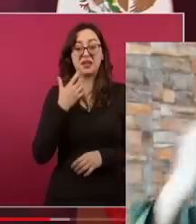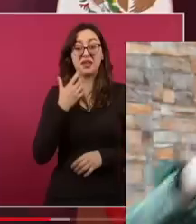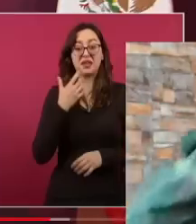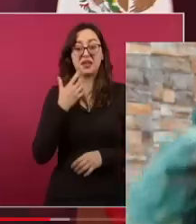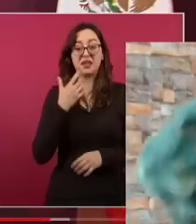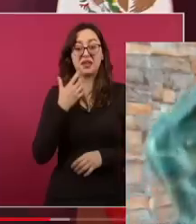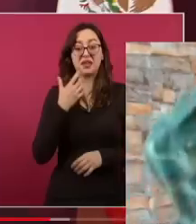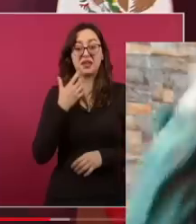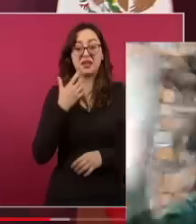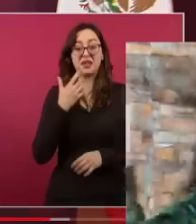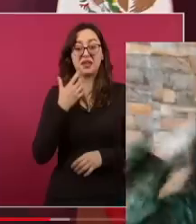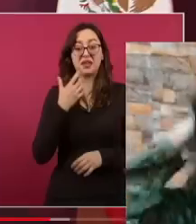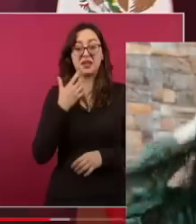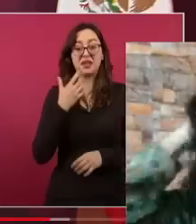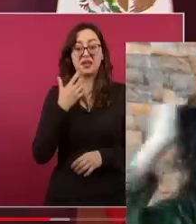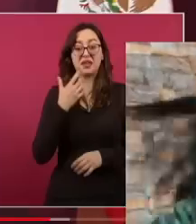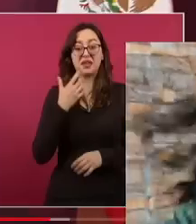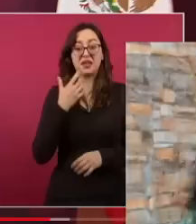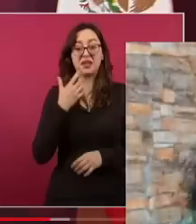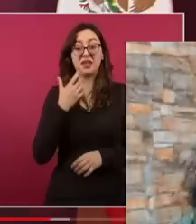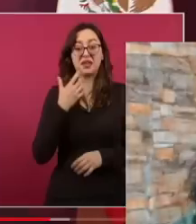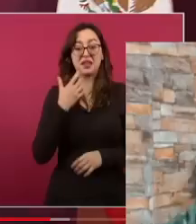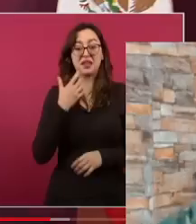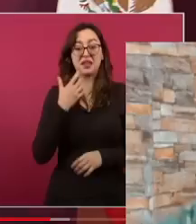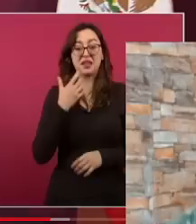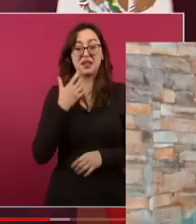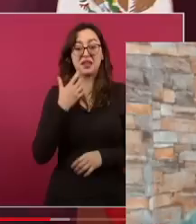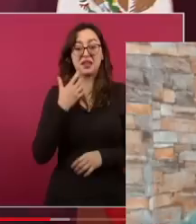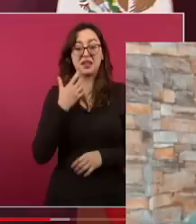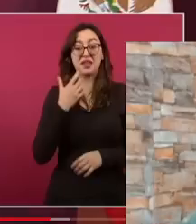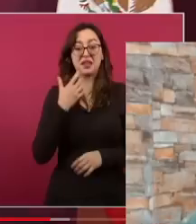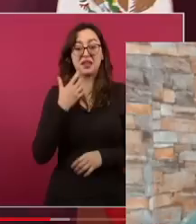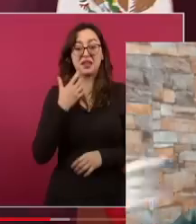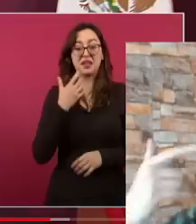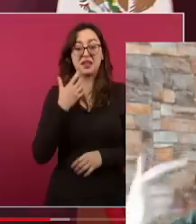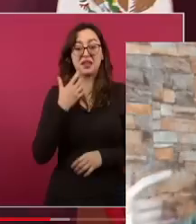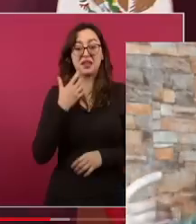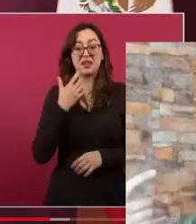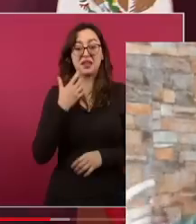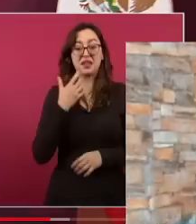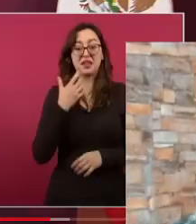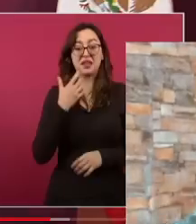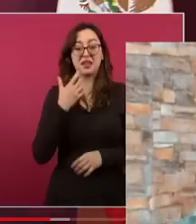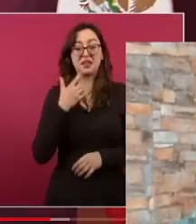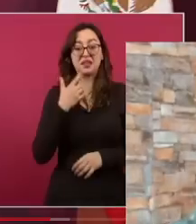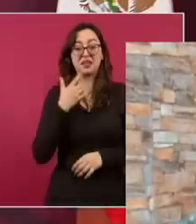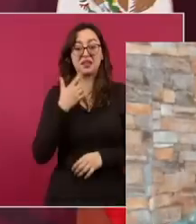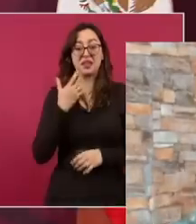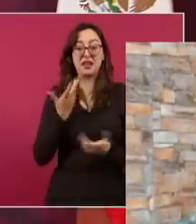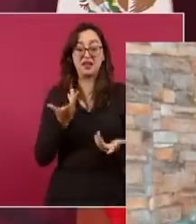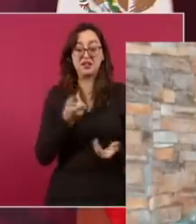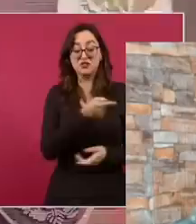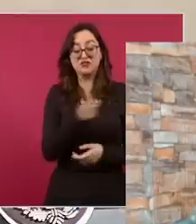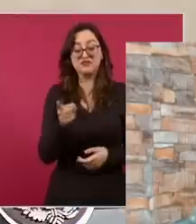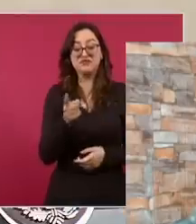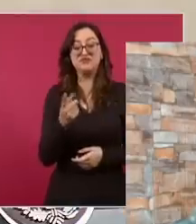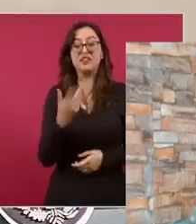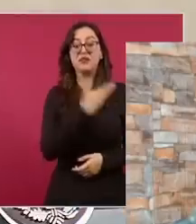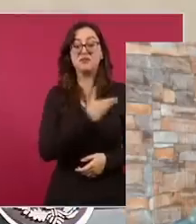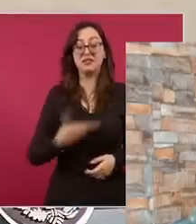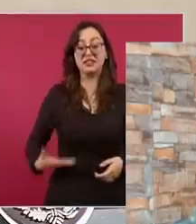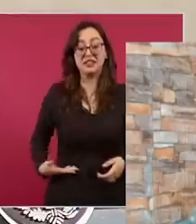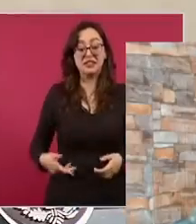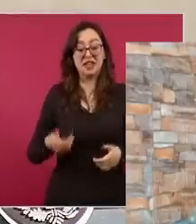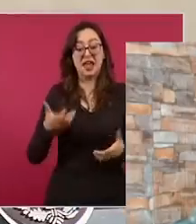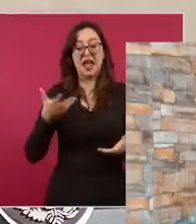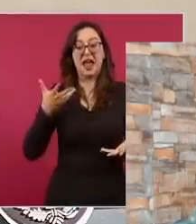digan eso. No lo puedo creer con estos pinches vejetes. Por eso AMLO se caga de risa. Vean. Presidente López